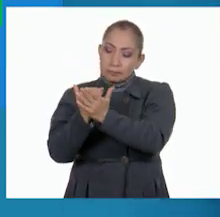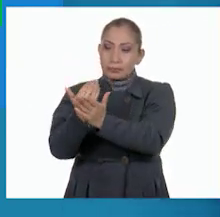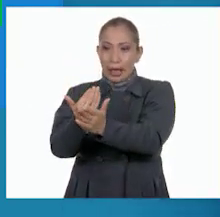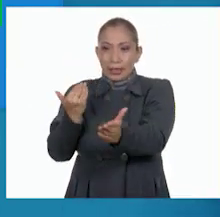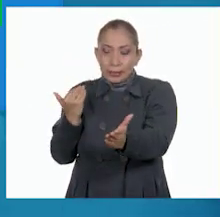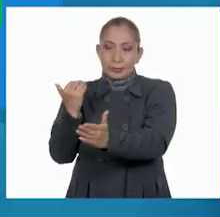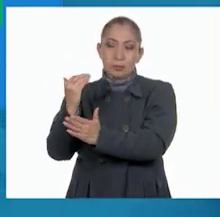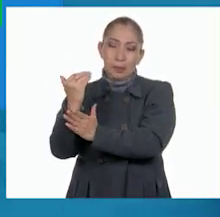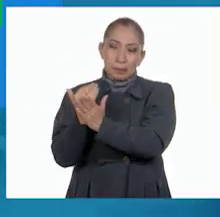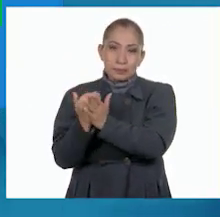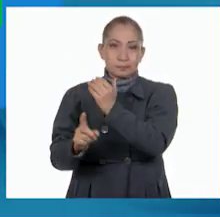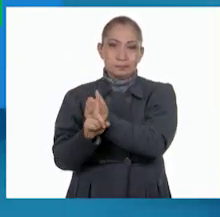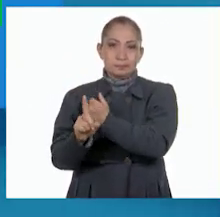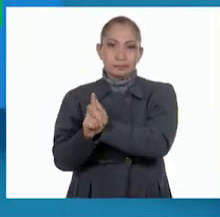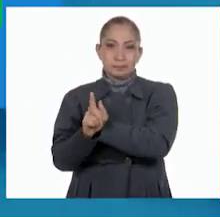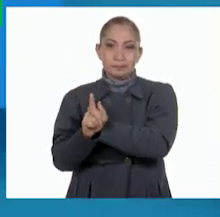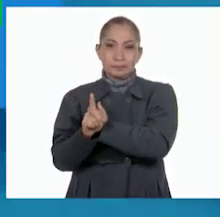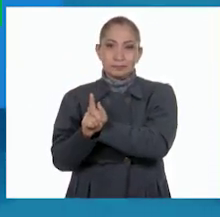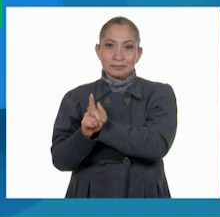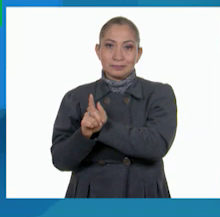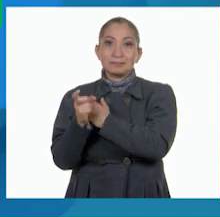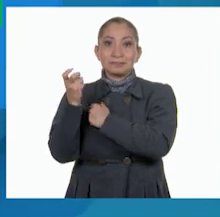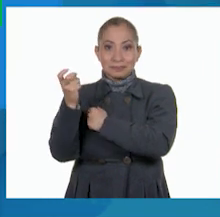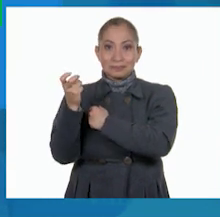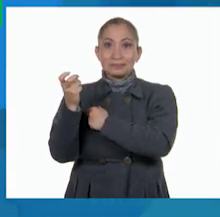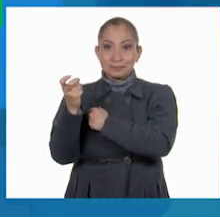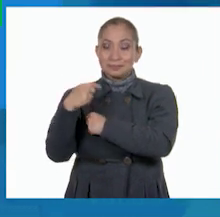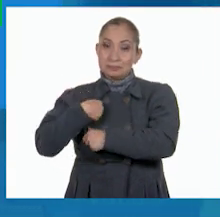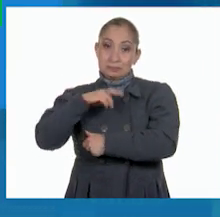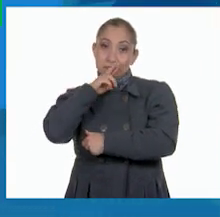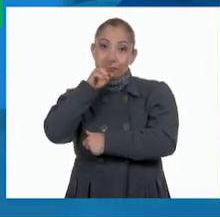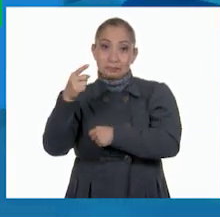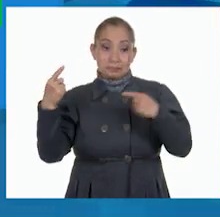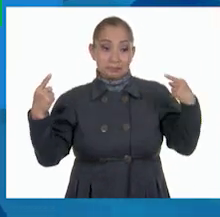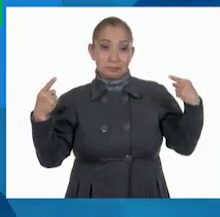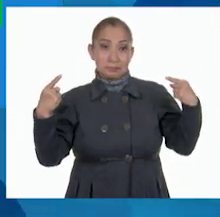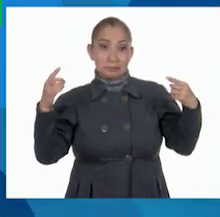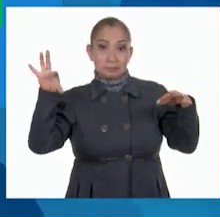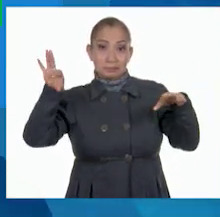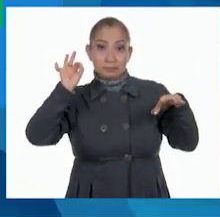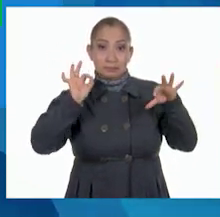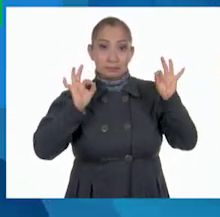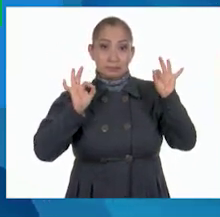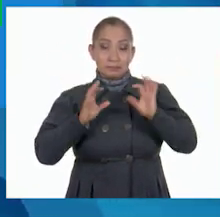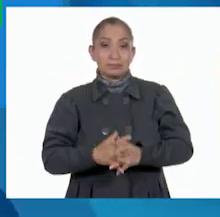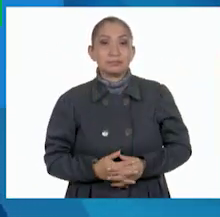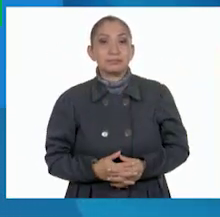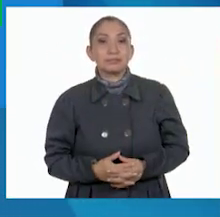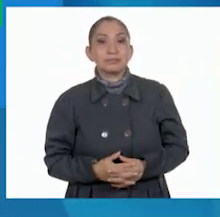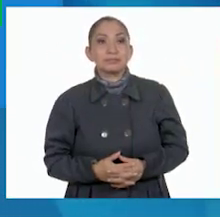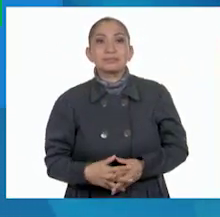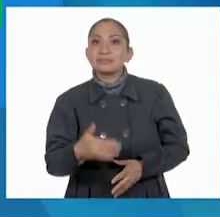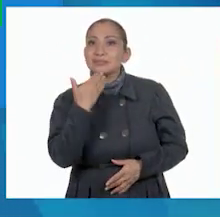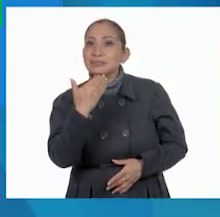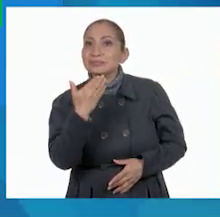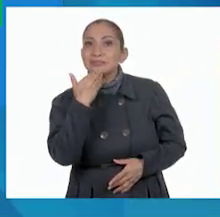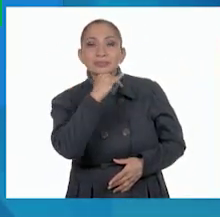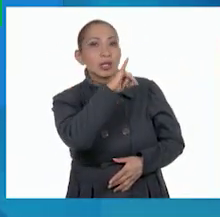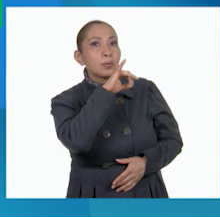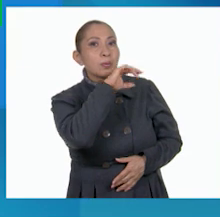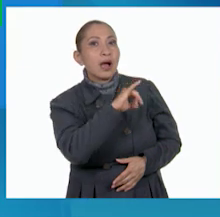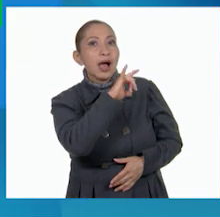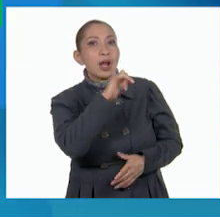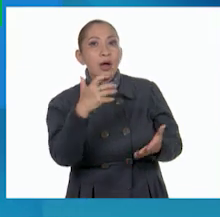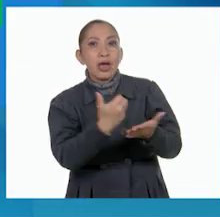Claro. Creo que eso sería justamente mis respuestas. Pues, muy bien, Juan Carlos. Mira,